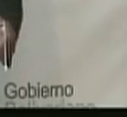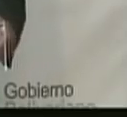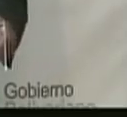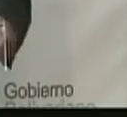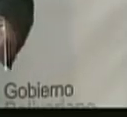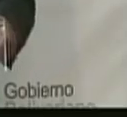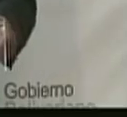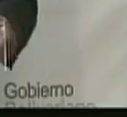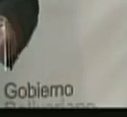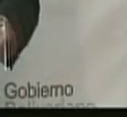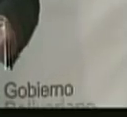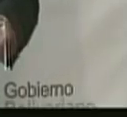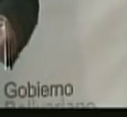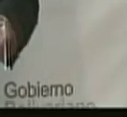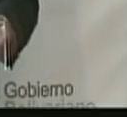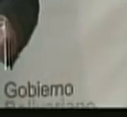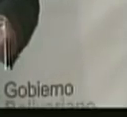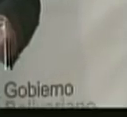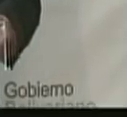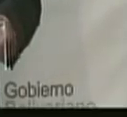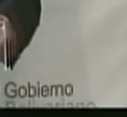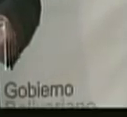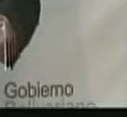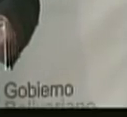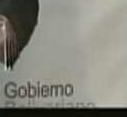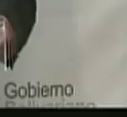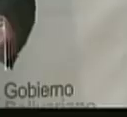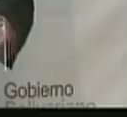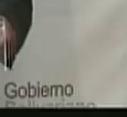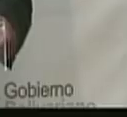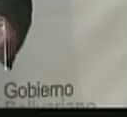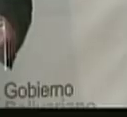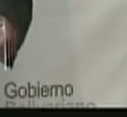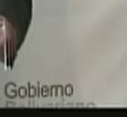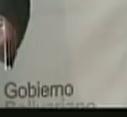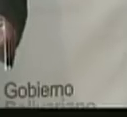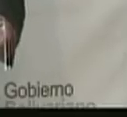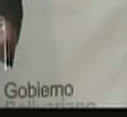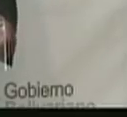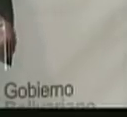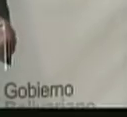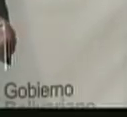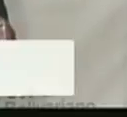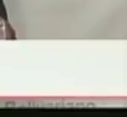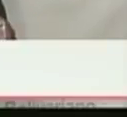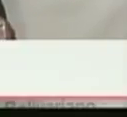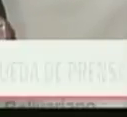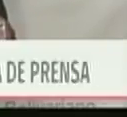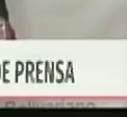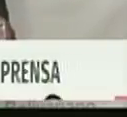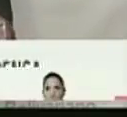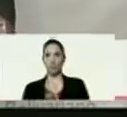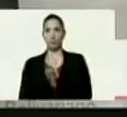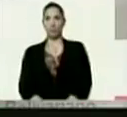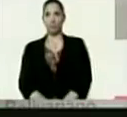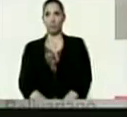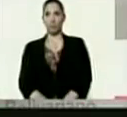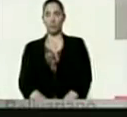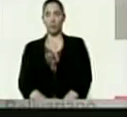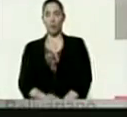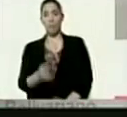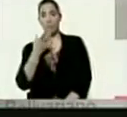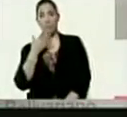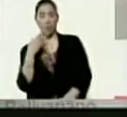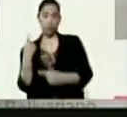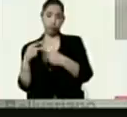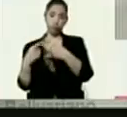días derrocaban al gobierno constitucional de Nicolás Maduro, de que con un concierto de Miguel Bosé y otros artistas, Juanes